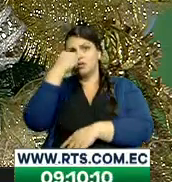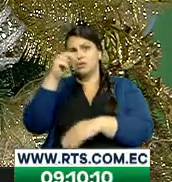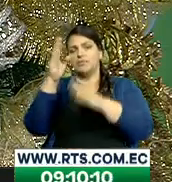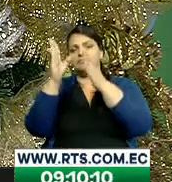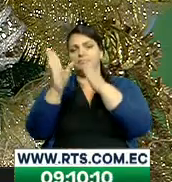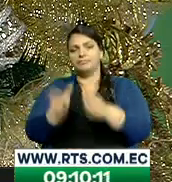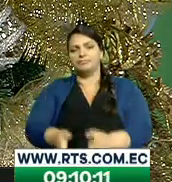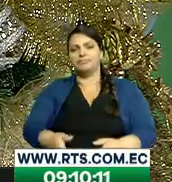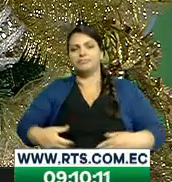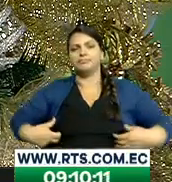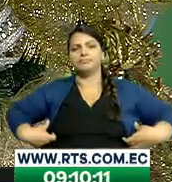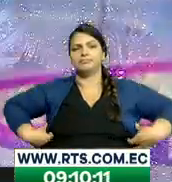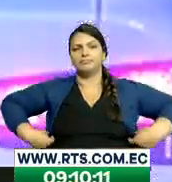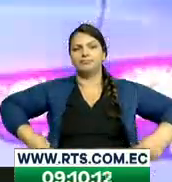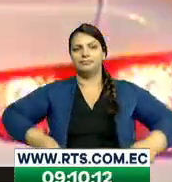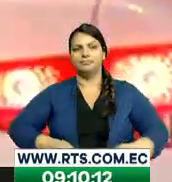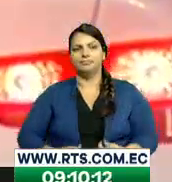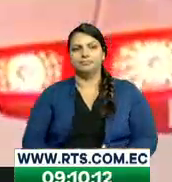Sinaloa.